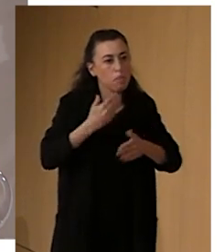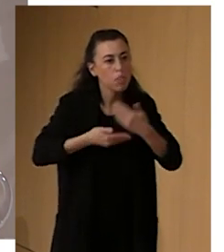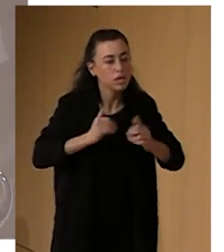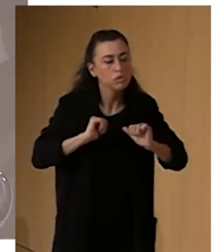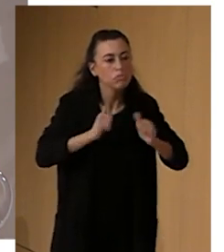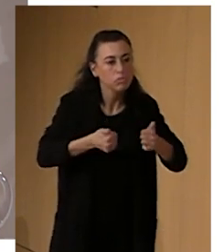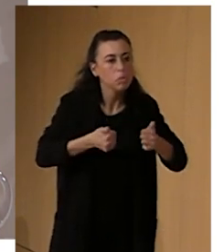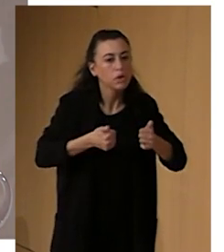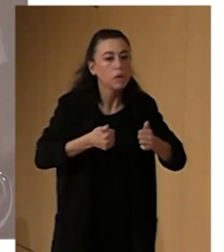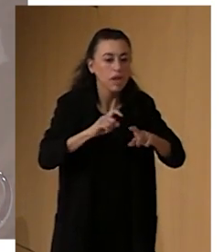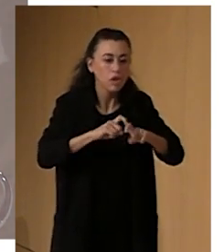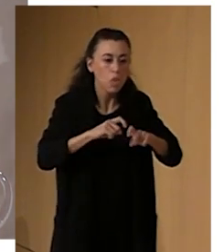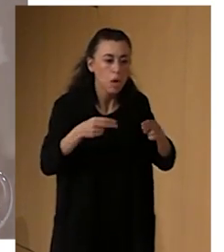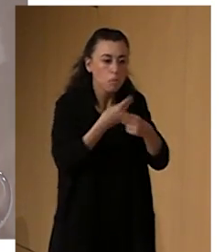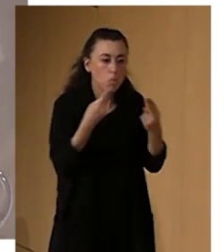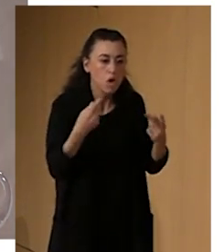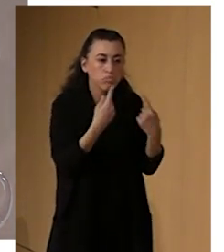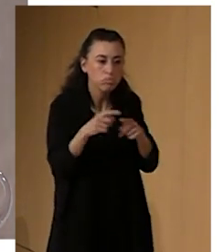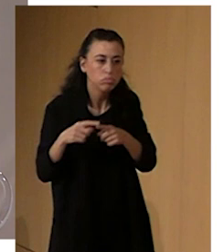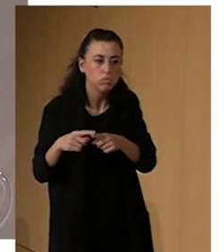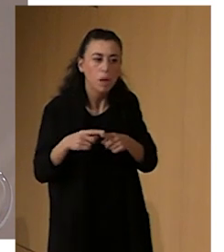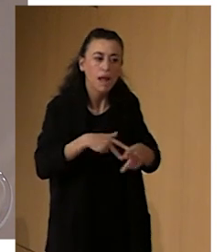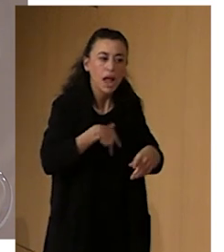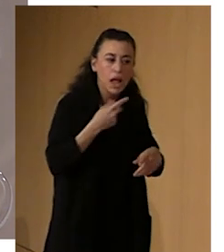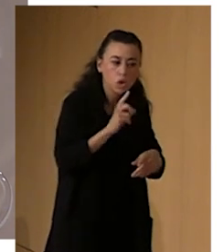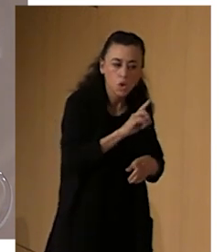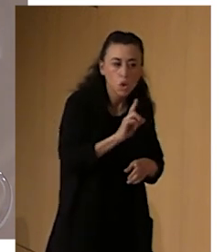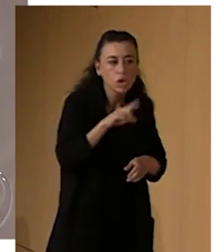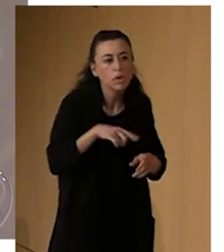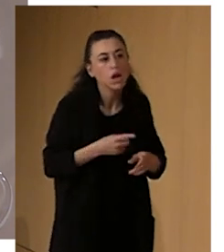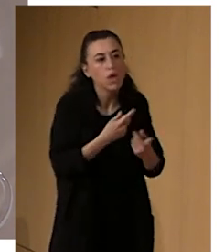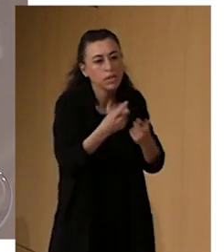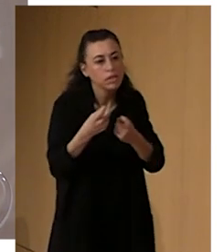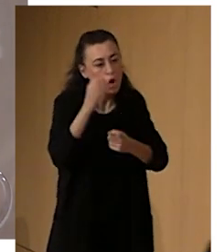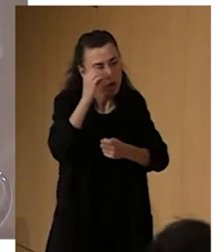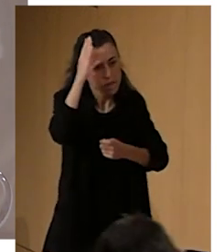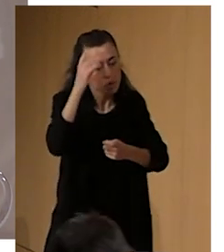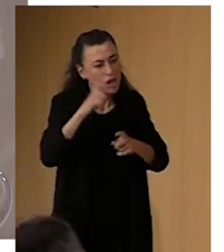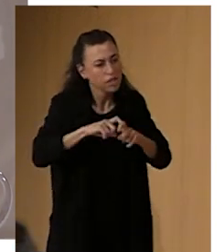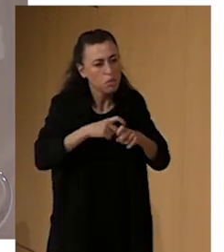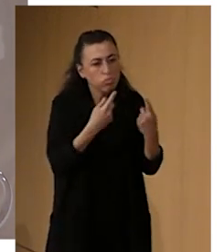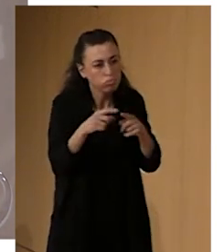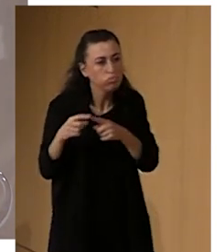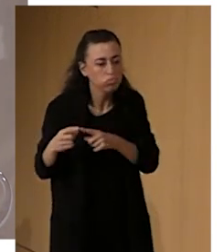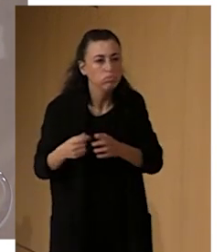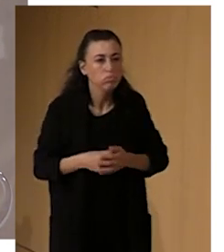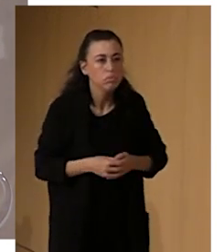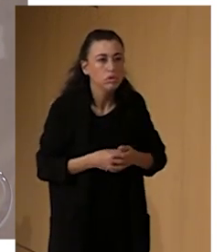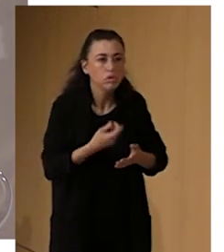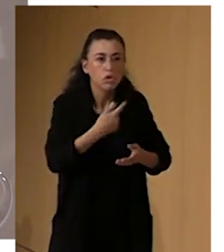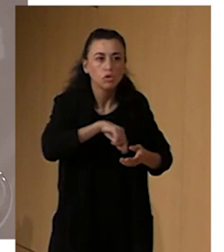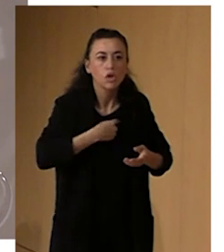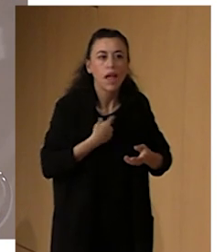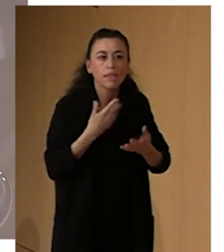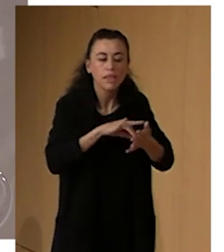Eh pues Público con necesidades especiales cognitivas de todo tipo Cómo podíamos utilizar la tecnología en cada una de estas